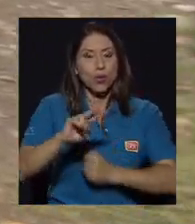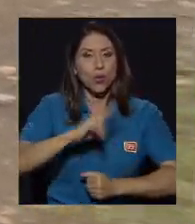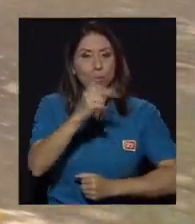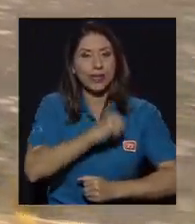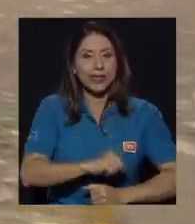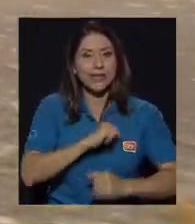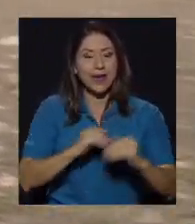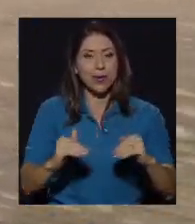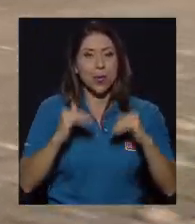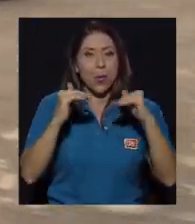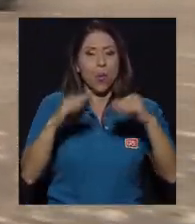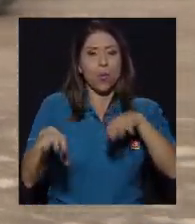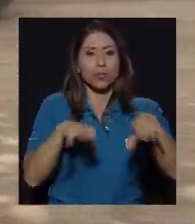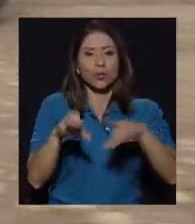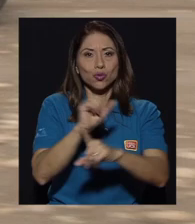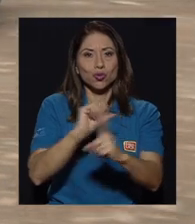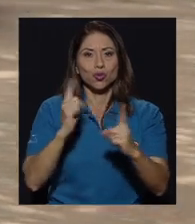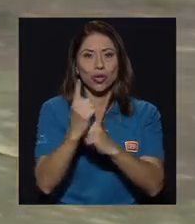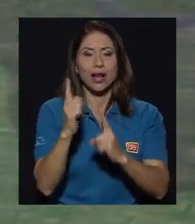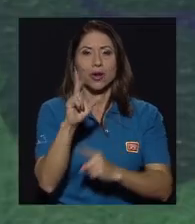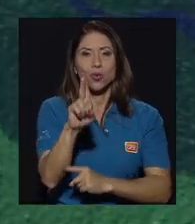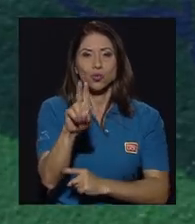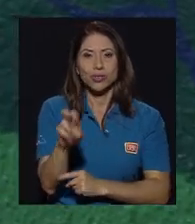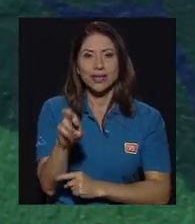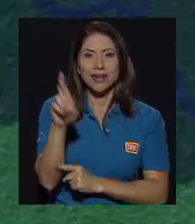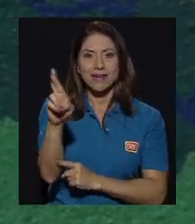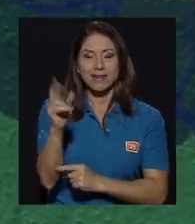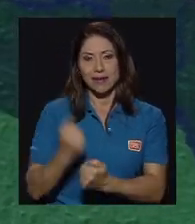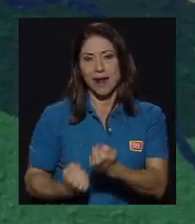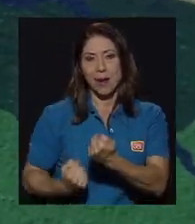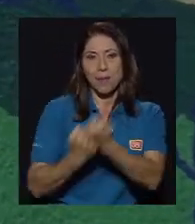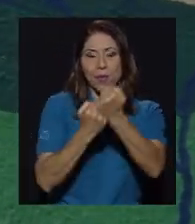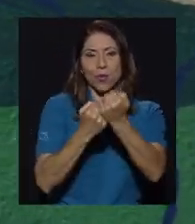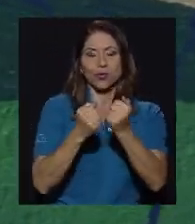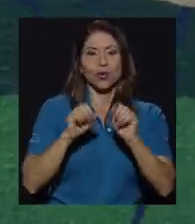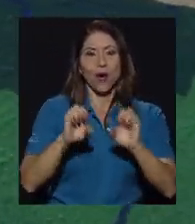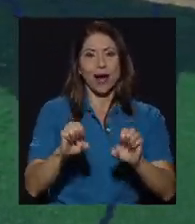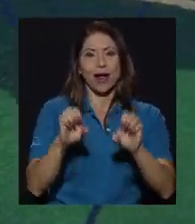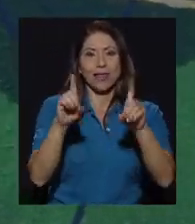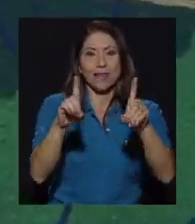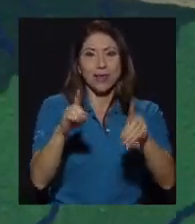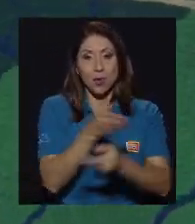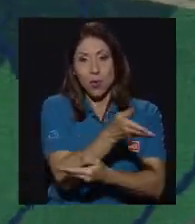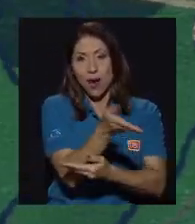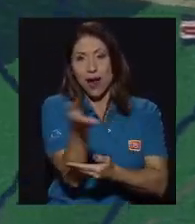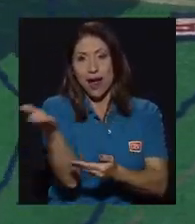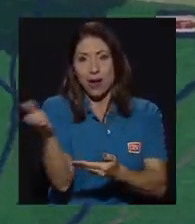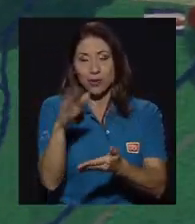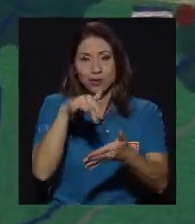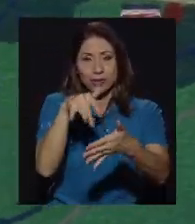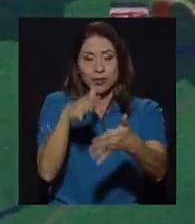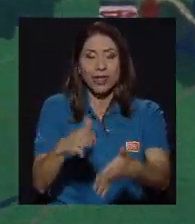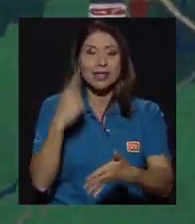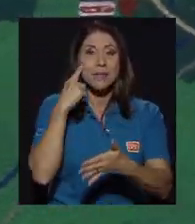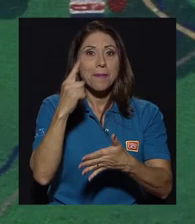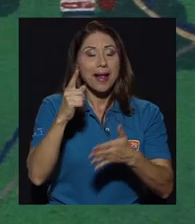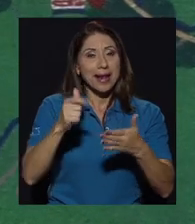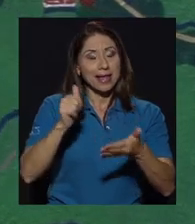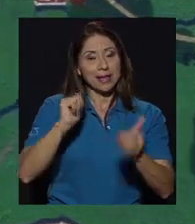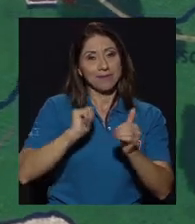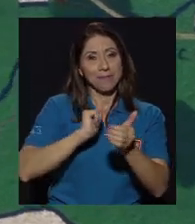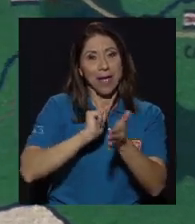de la Vicerrectoría de Acción Social de la UCR, que brinda apoyo académico a los y las colegiales para que aprueben el examen de